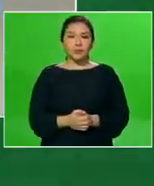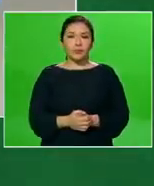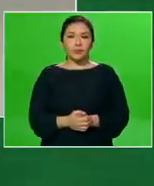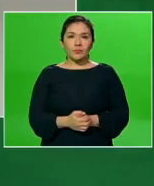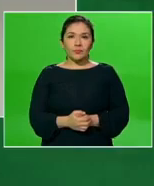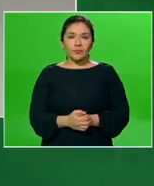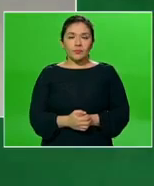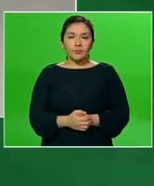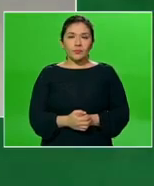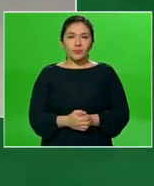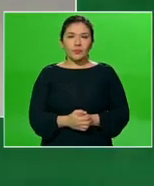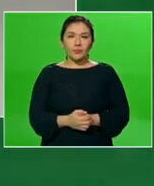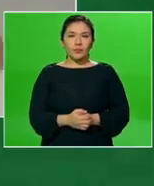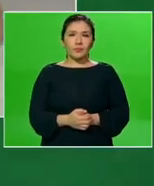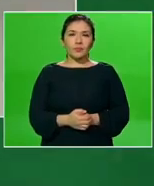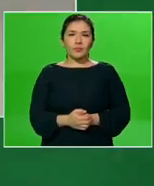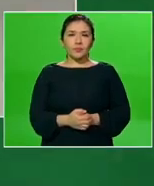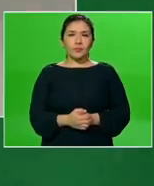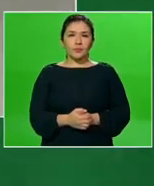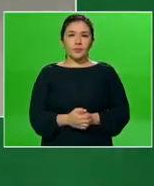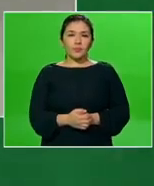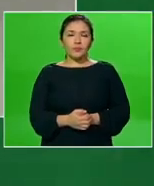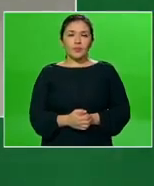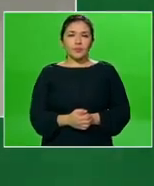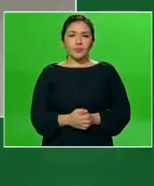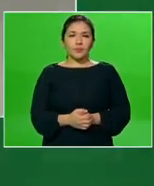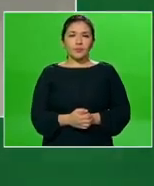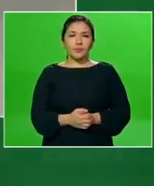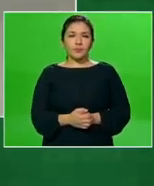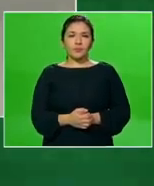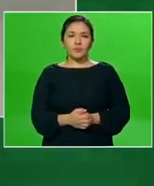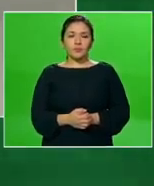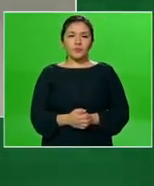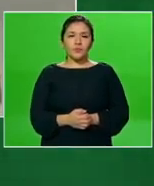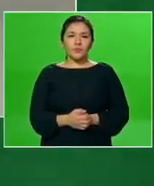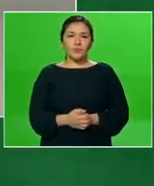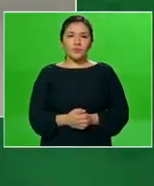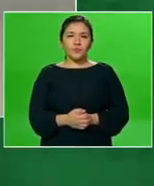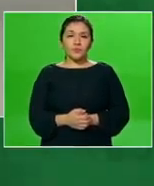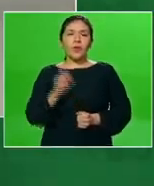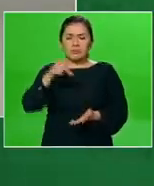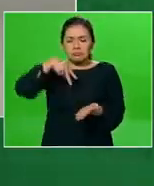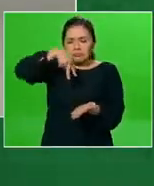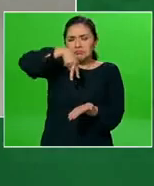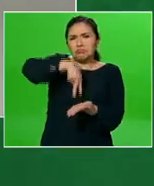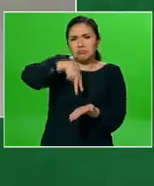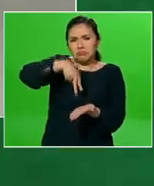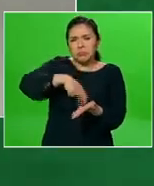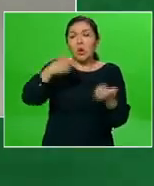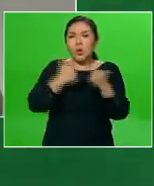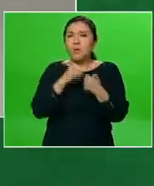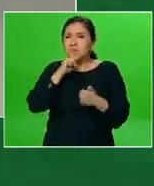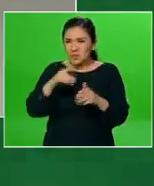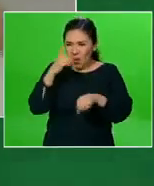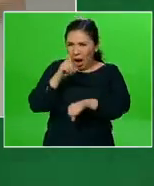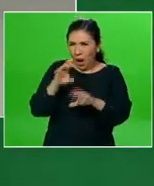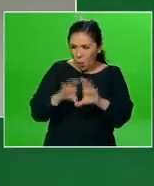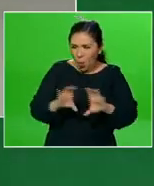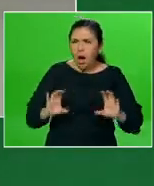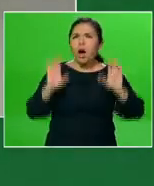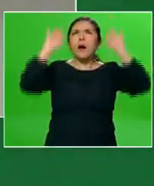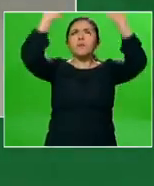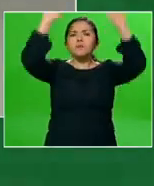y voy a hacer ese tratamiento declaración de agua colocado la otra vez en el cielo y volver a